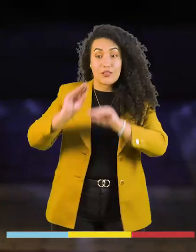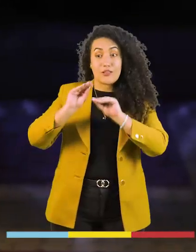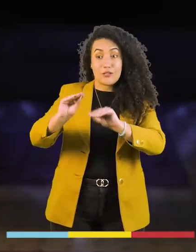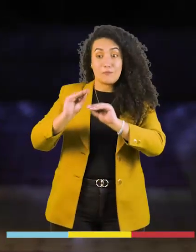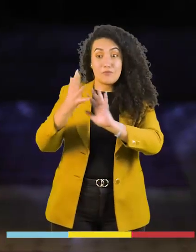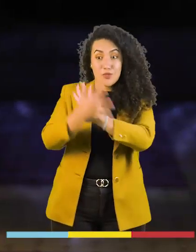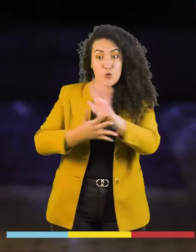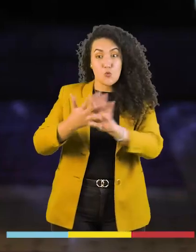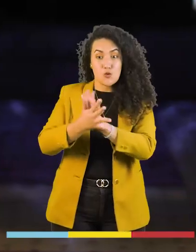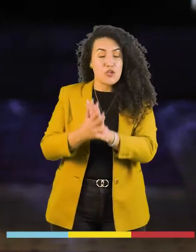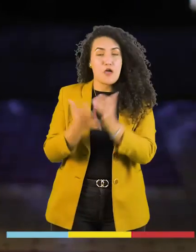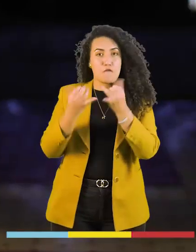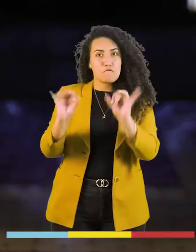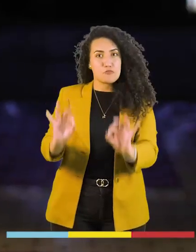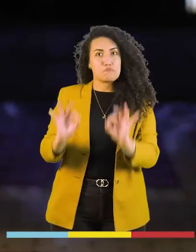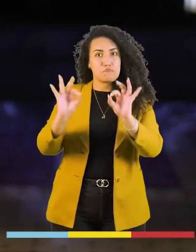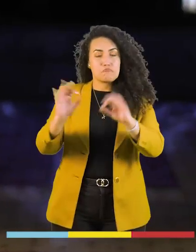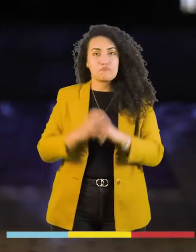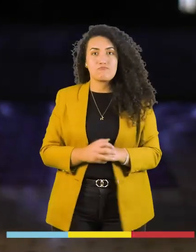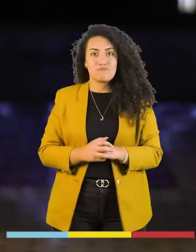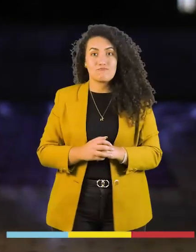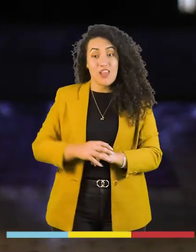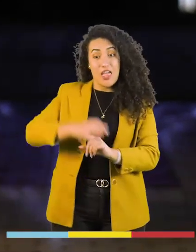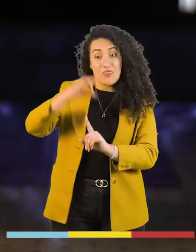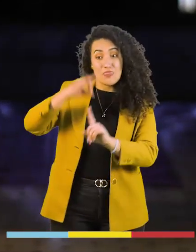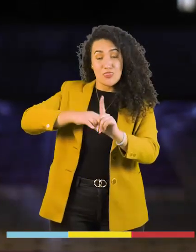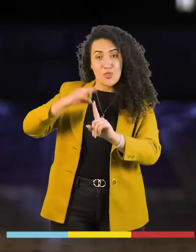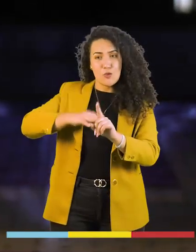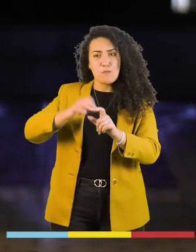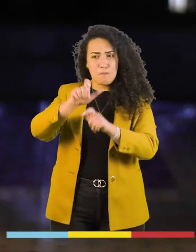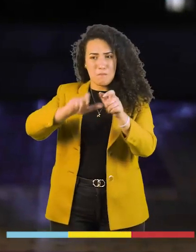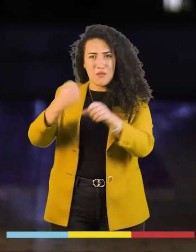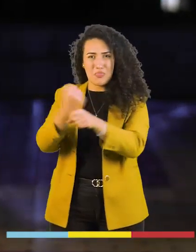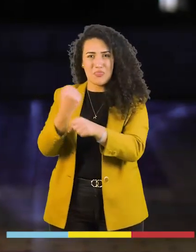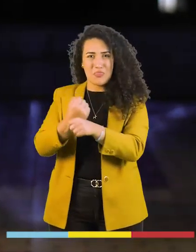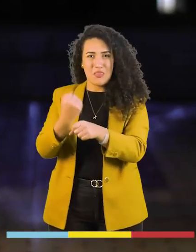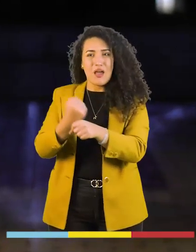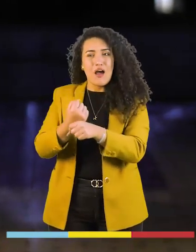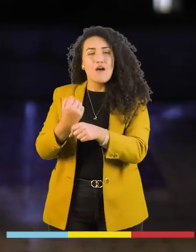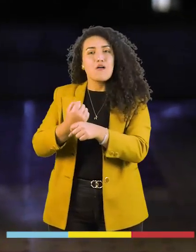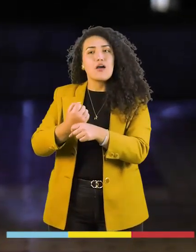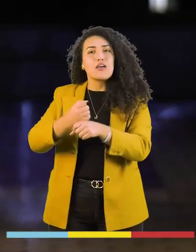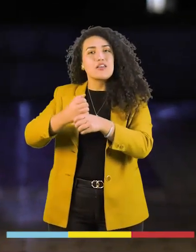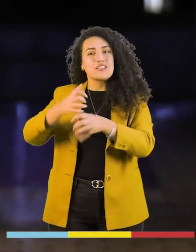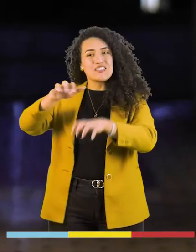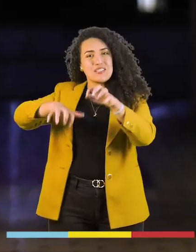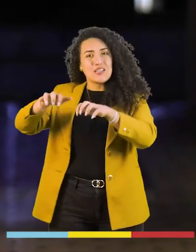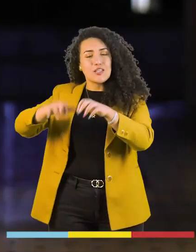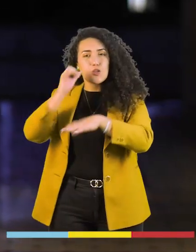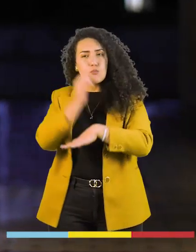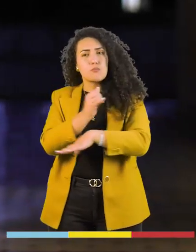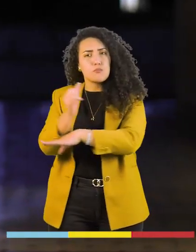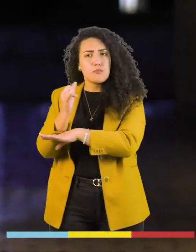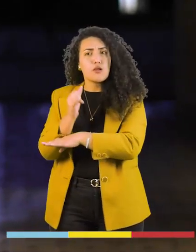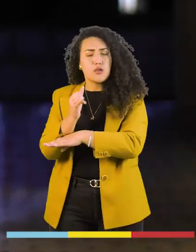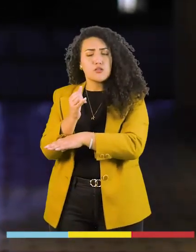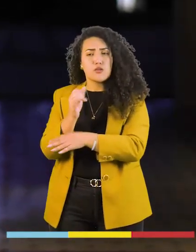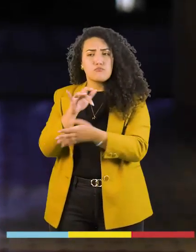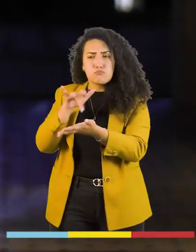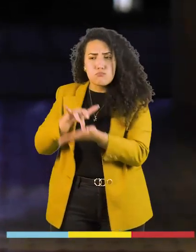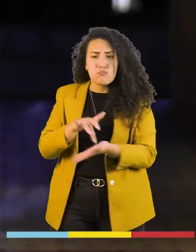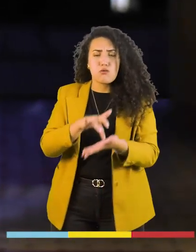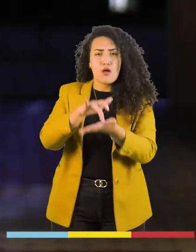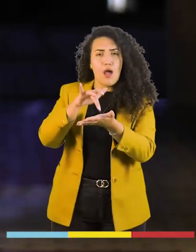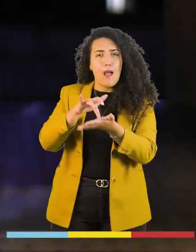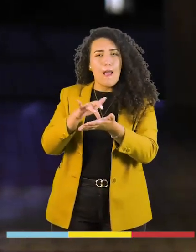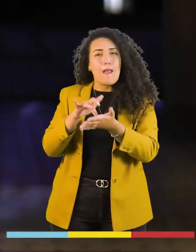Y finalizó con éxito la capacitación en lengua de señas. Durante 3 meses, funcionarios y contratistas de la Secretaría de Prensa asistieron